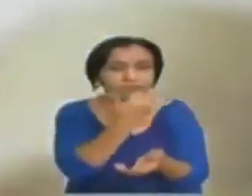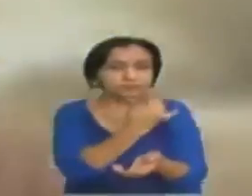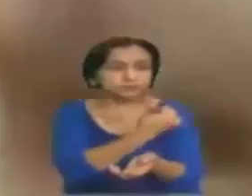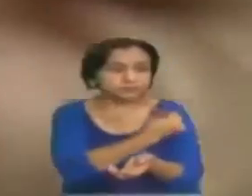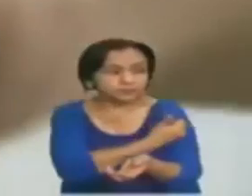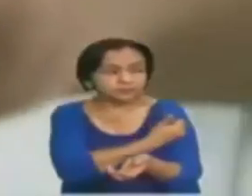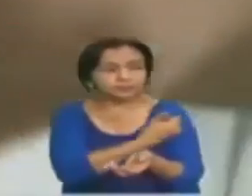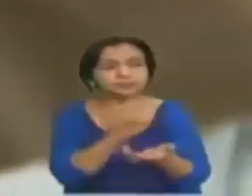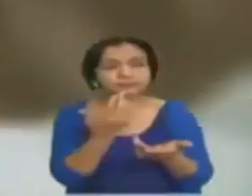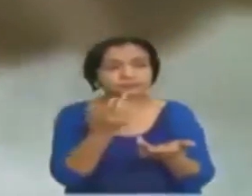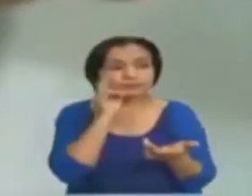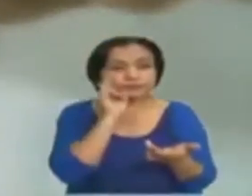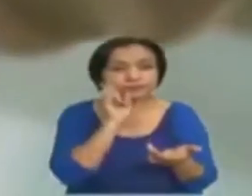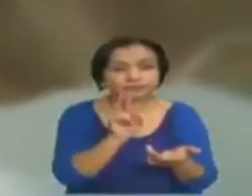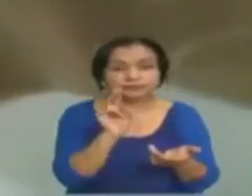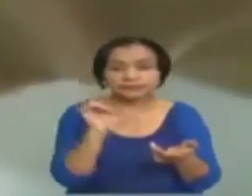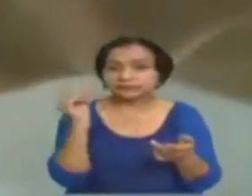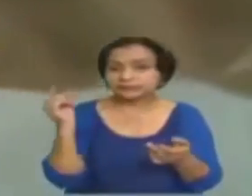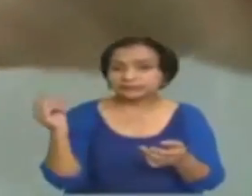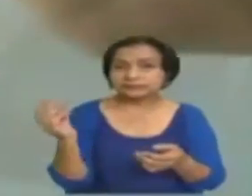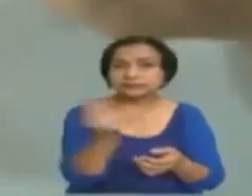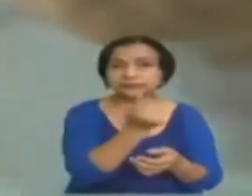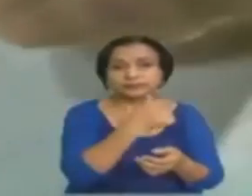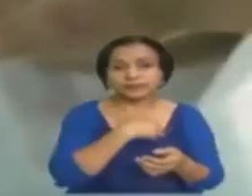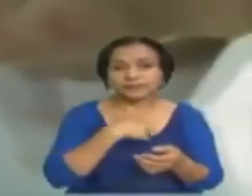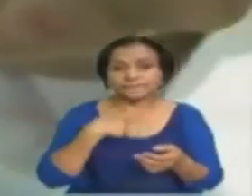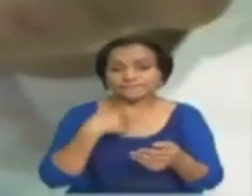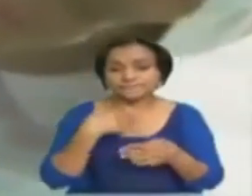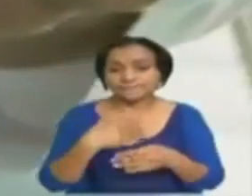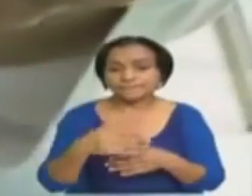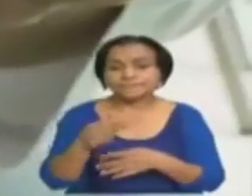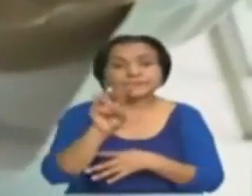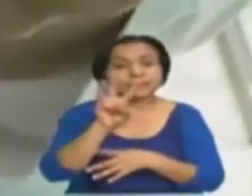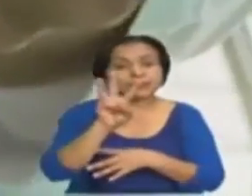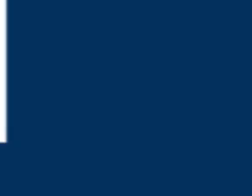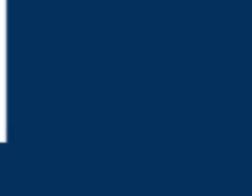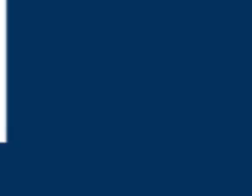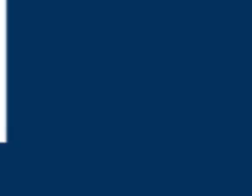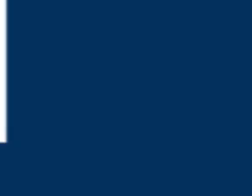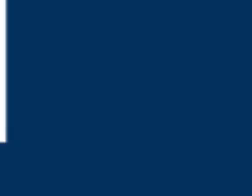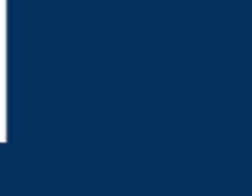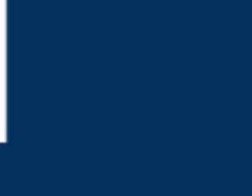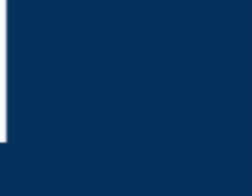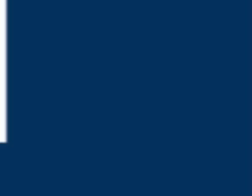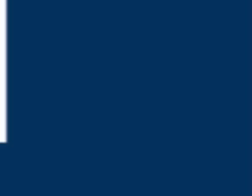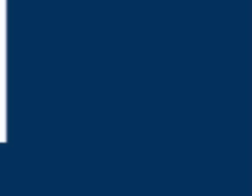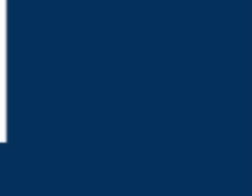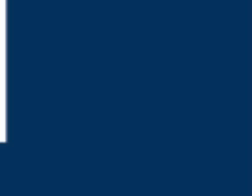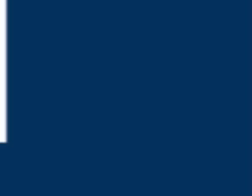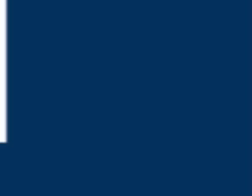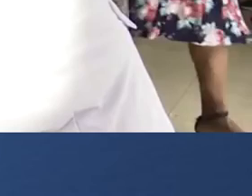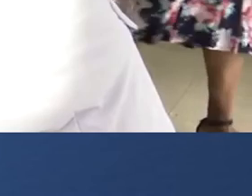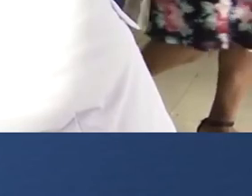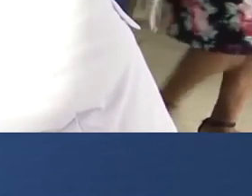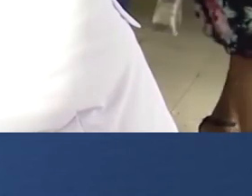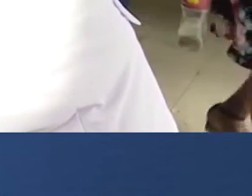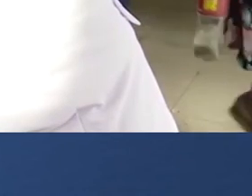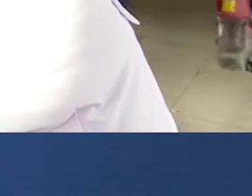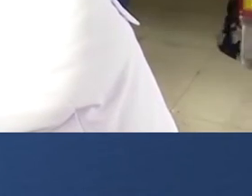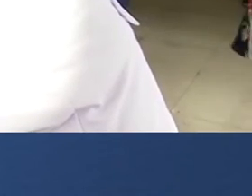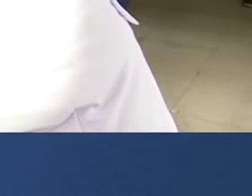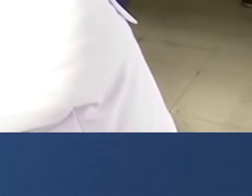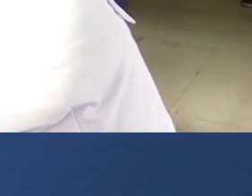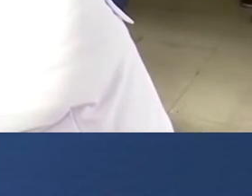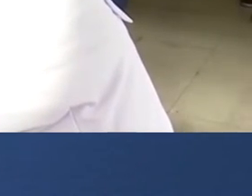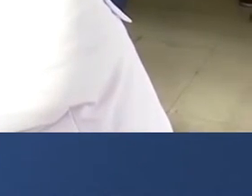de distintas dolencias, además, donde si la influenza ataca, se pone en riesgo